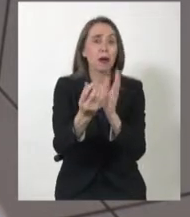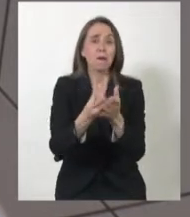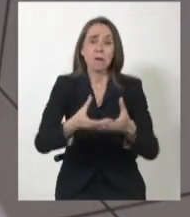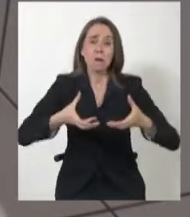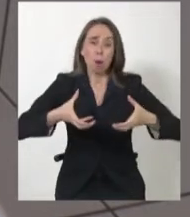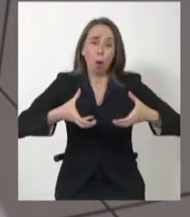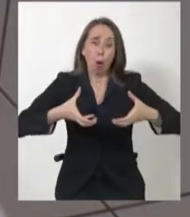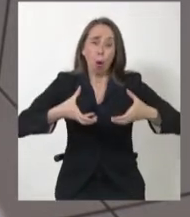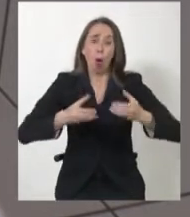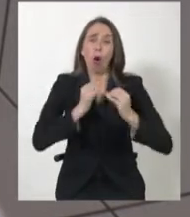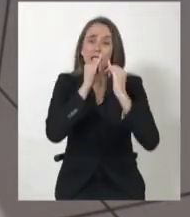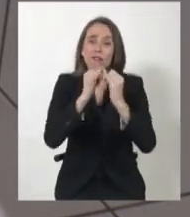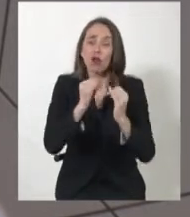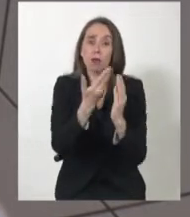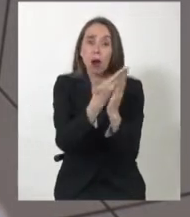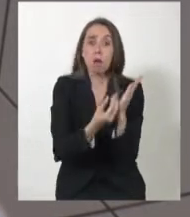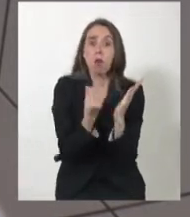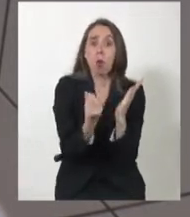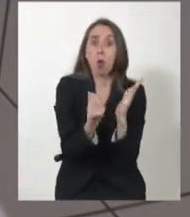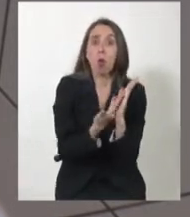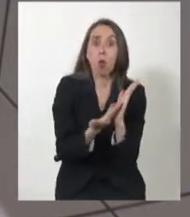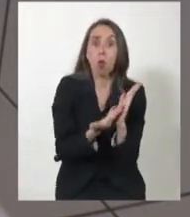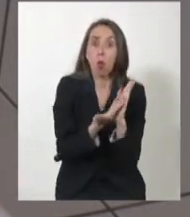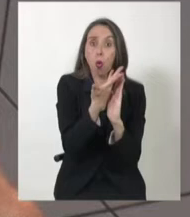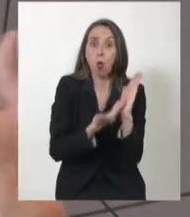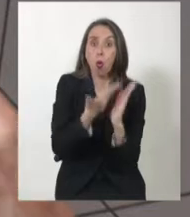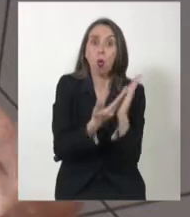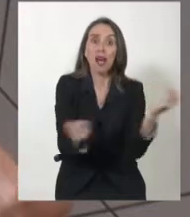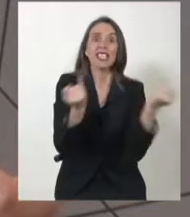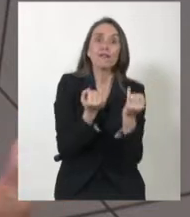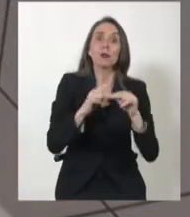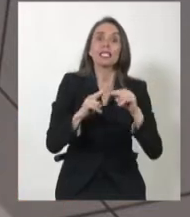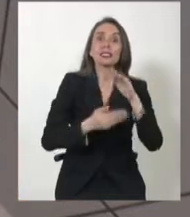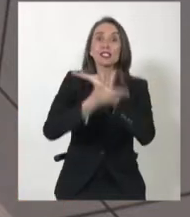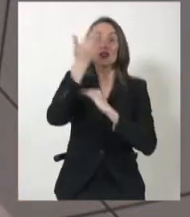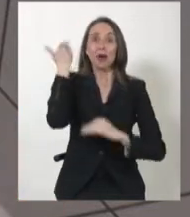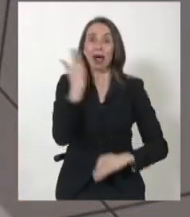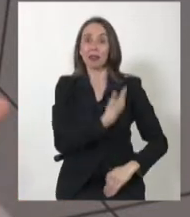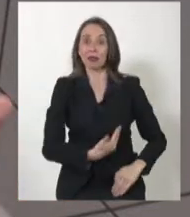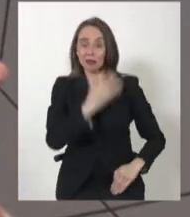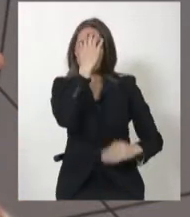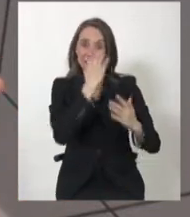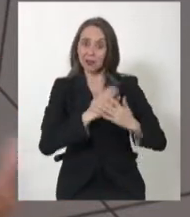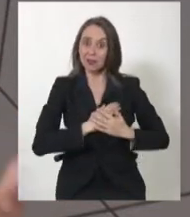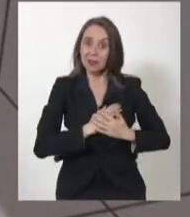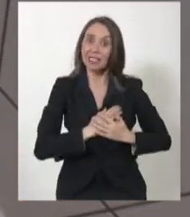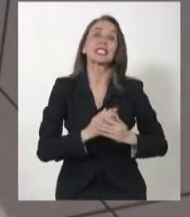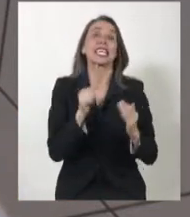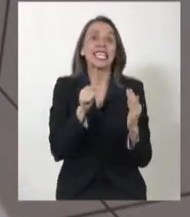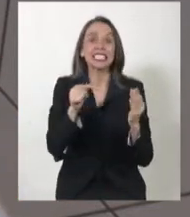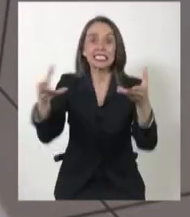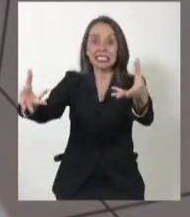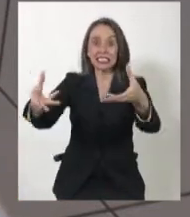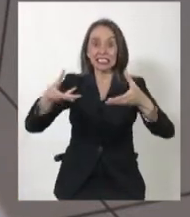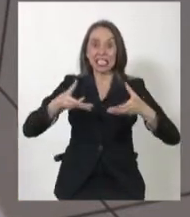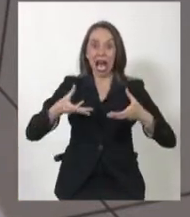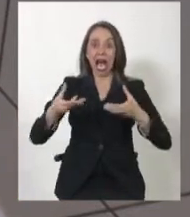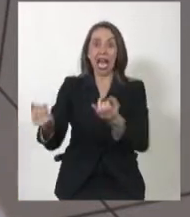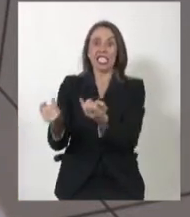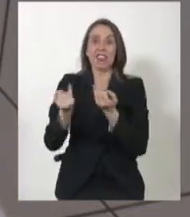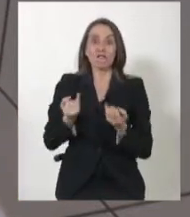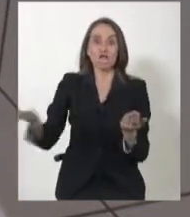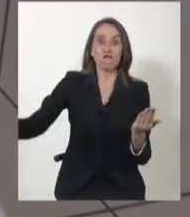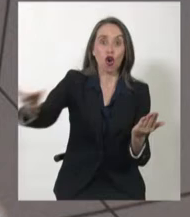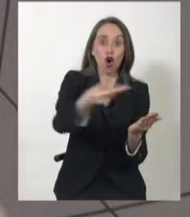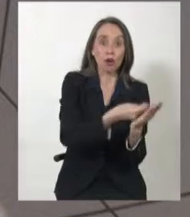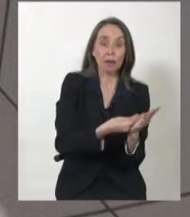información, hay material muy valioso y se supone que esa información fue la que fue el insumo para el proyecto